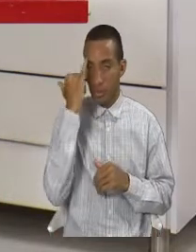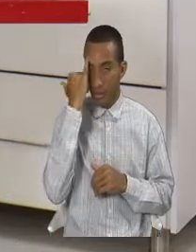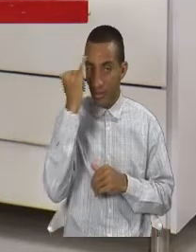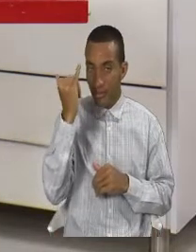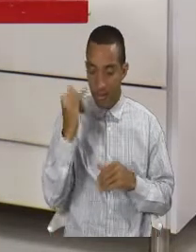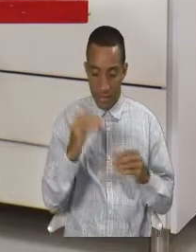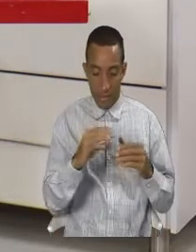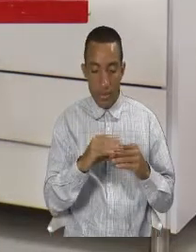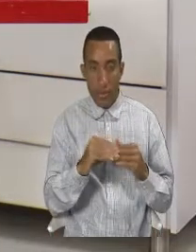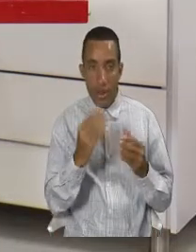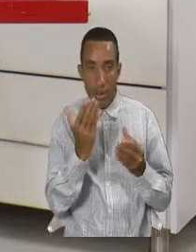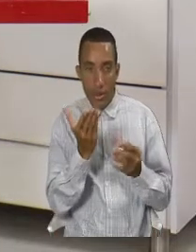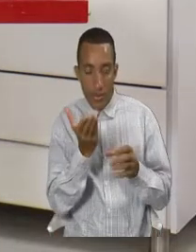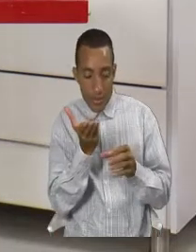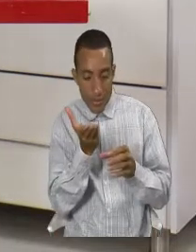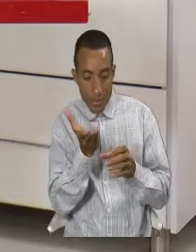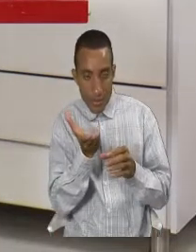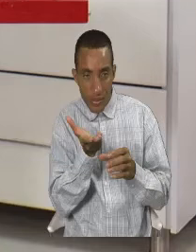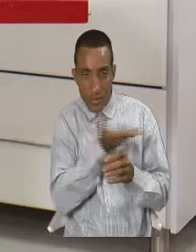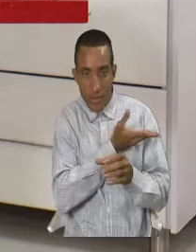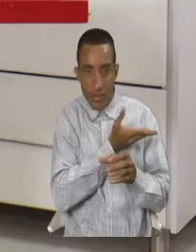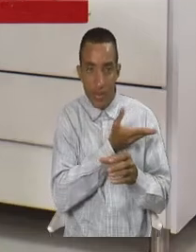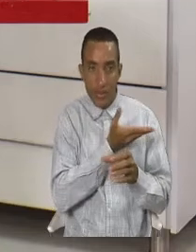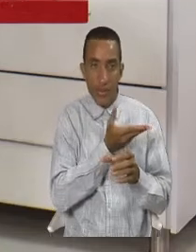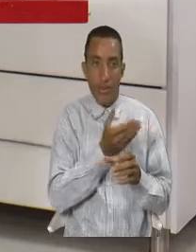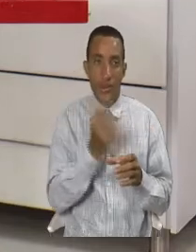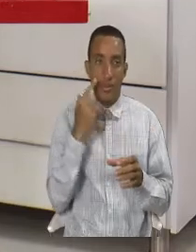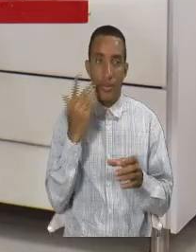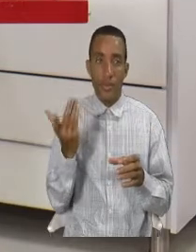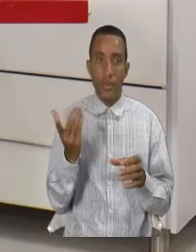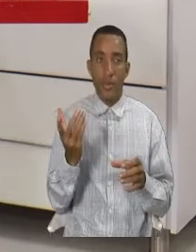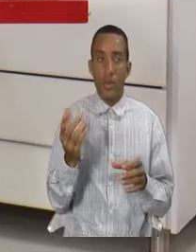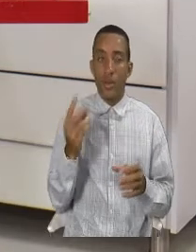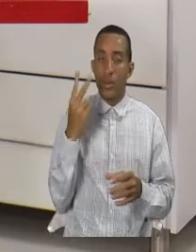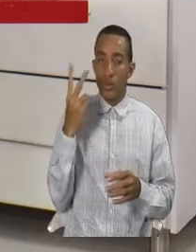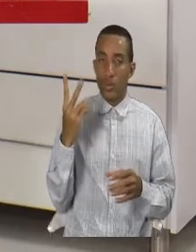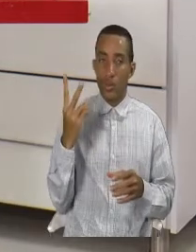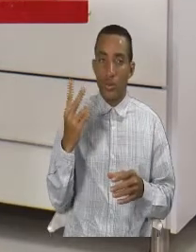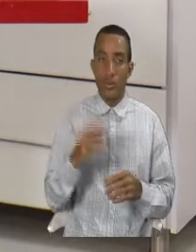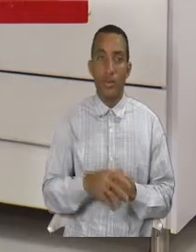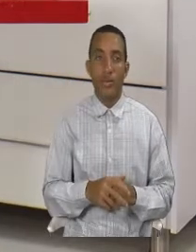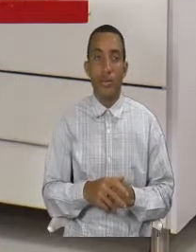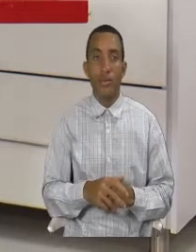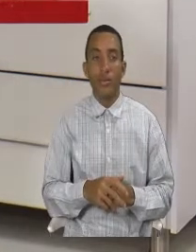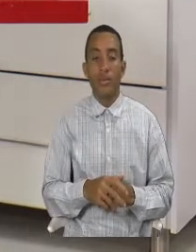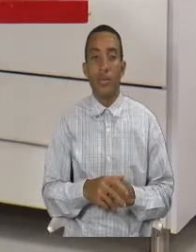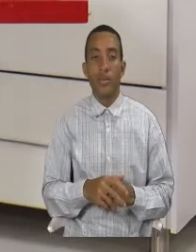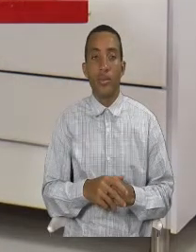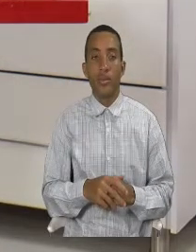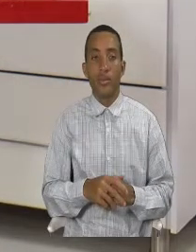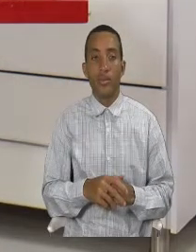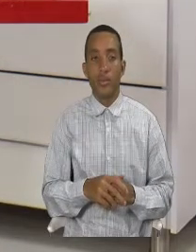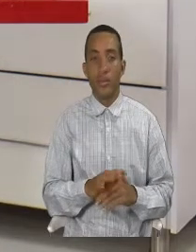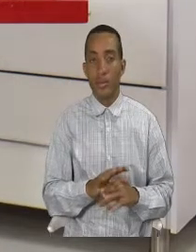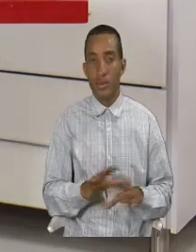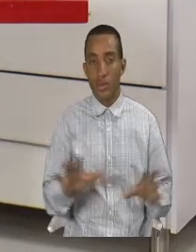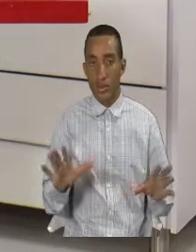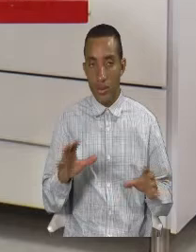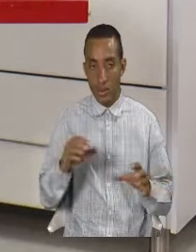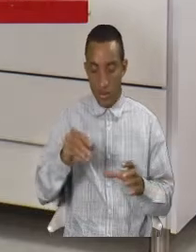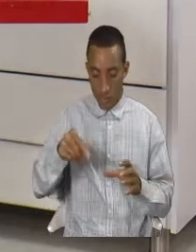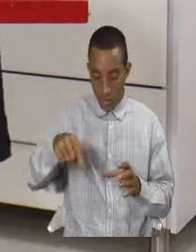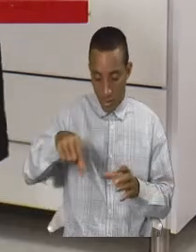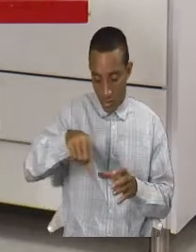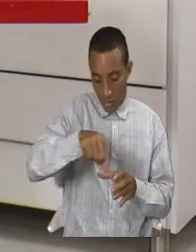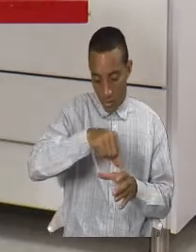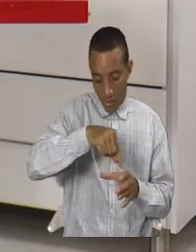Quitarle la tapita, la parte de arriba. Acá tenemos un segundo que vamos a hacer también. Y quitarles el relleno un poquito. Lo pueden